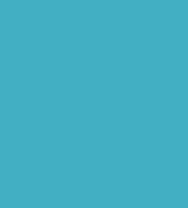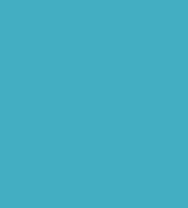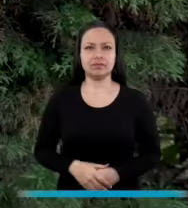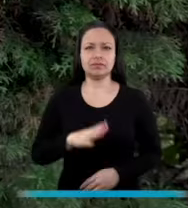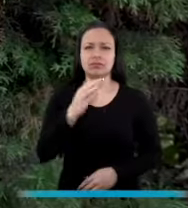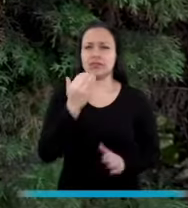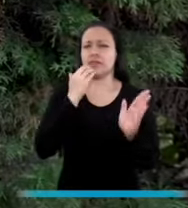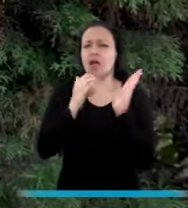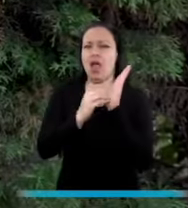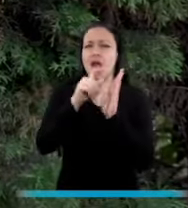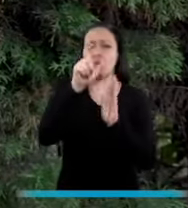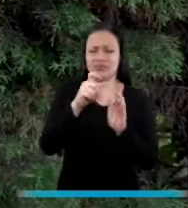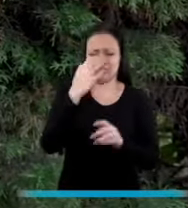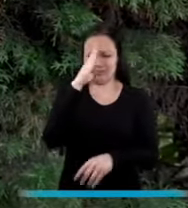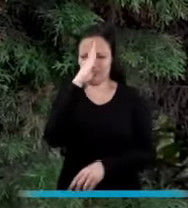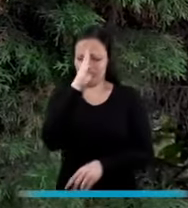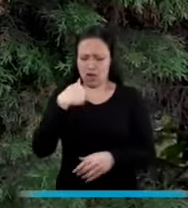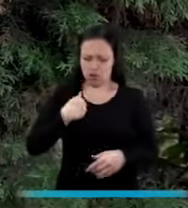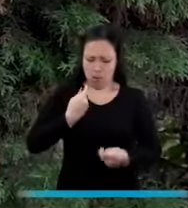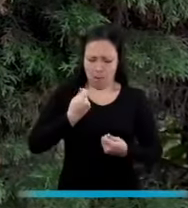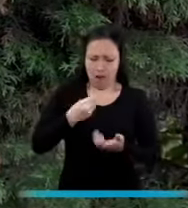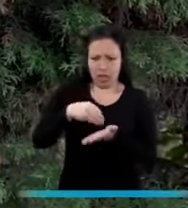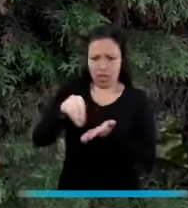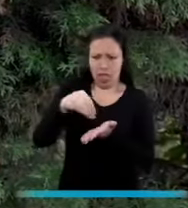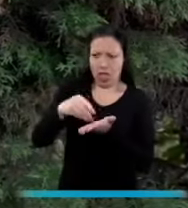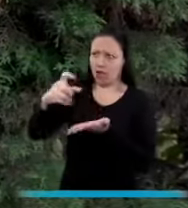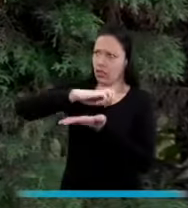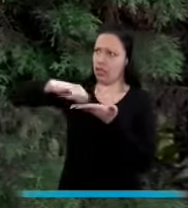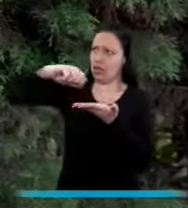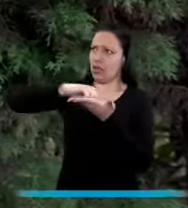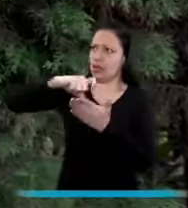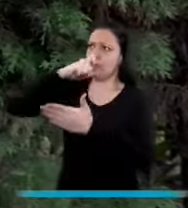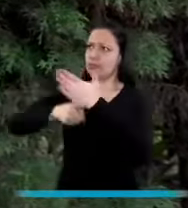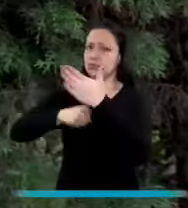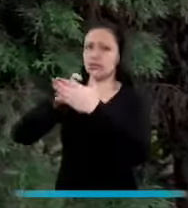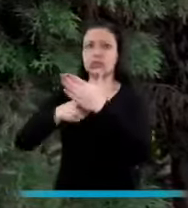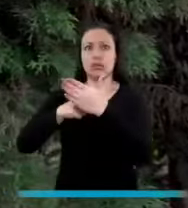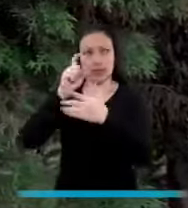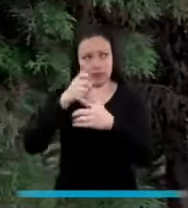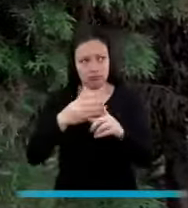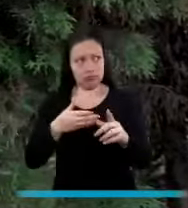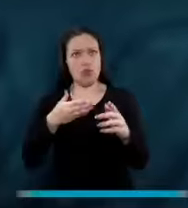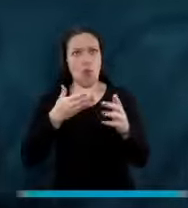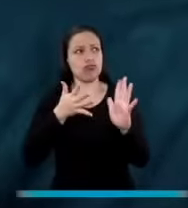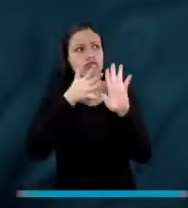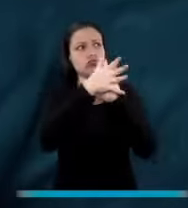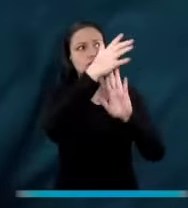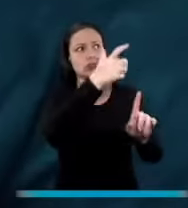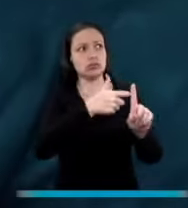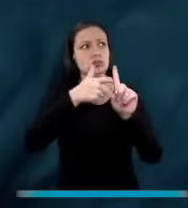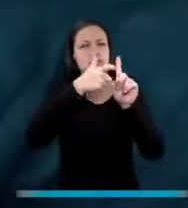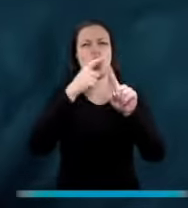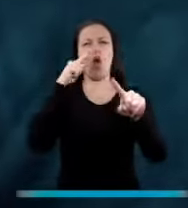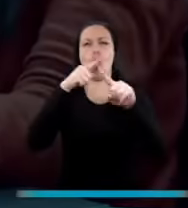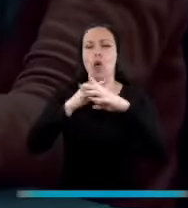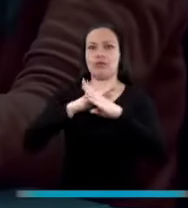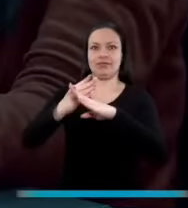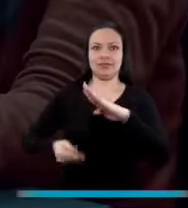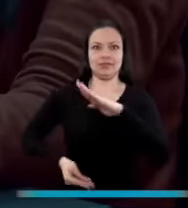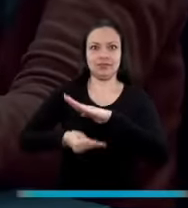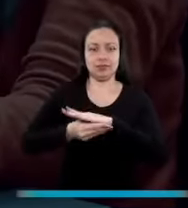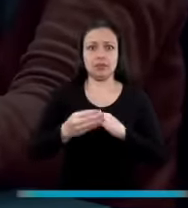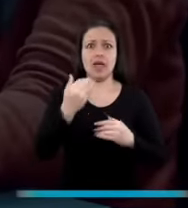Cuando tienen dudas sobre el uso del dinero de sus impuestos y le cuentan a la Procu, están previniendo la corrupción. Cuando ponen en conocimiento de la